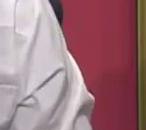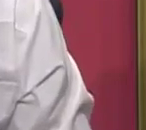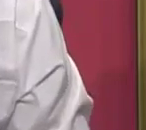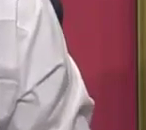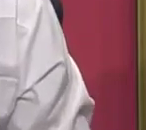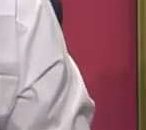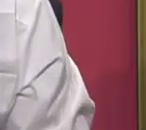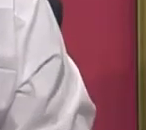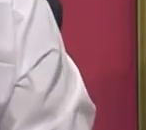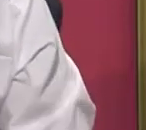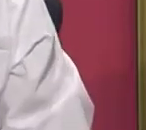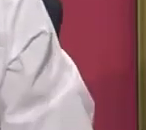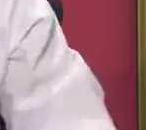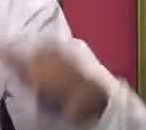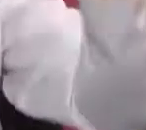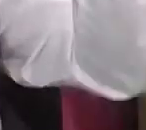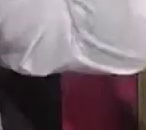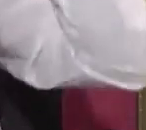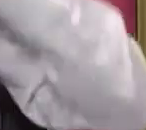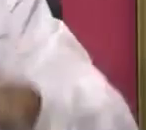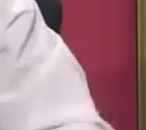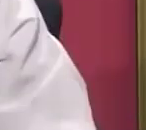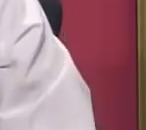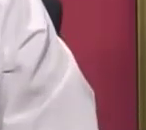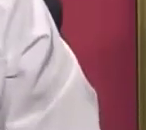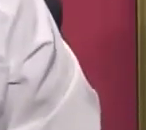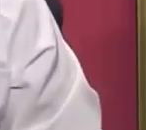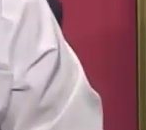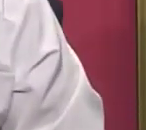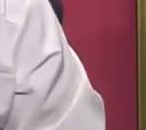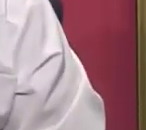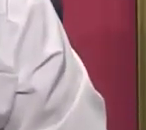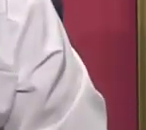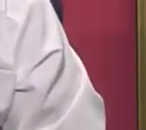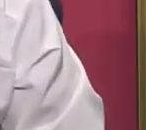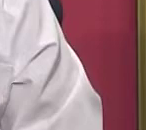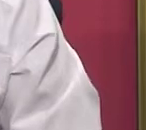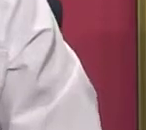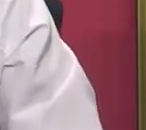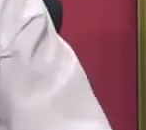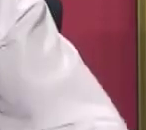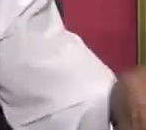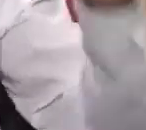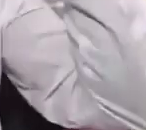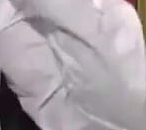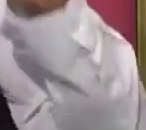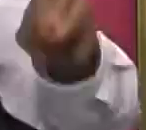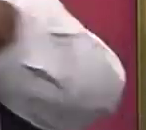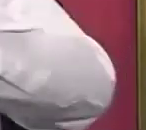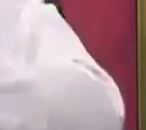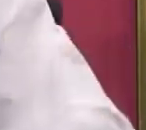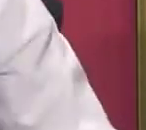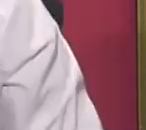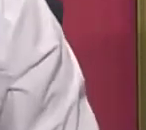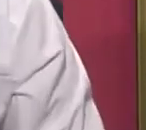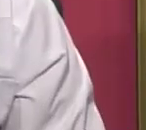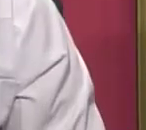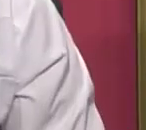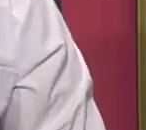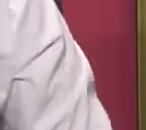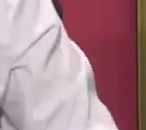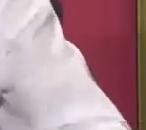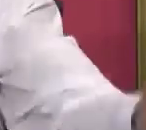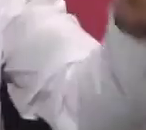Nacional acusando a pastores, acusando a los siervos y siervas del Señor, ¿verdad? Para tratar de arrojarlos al